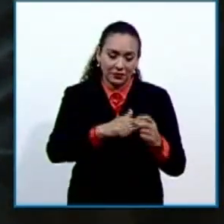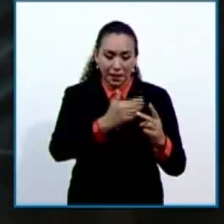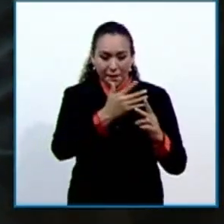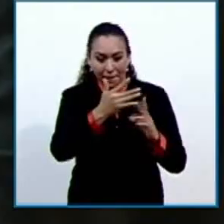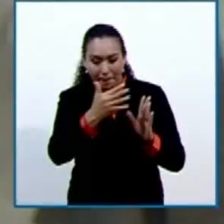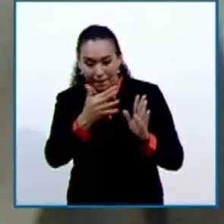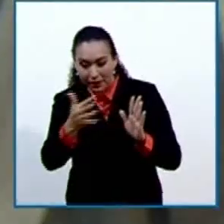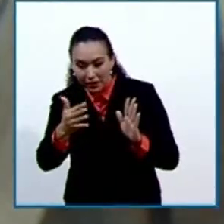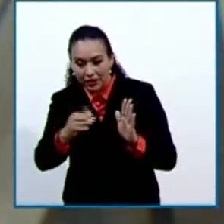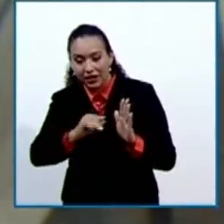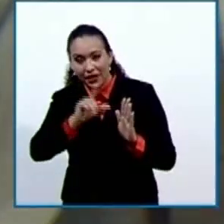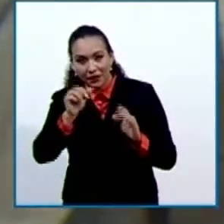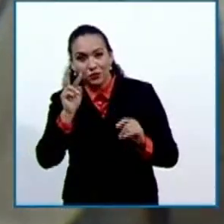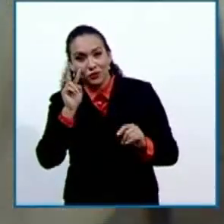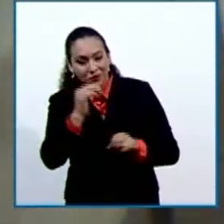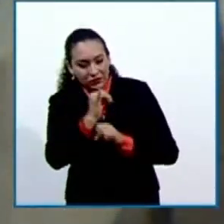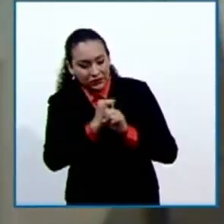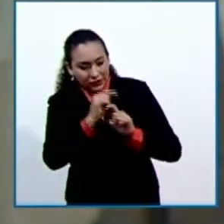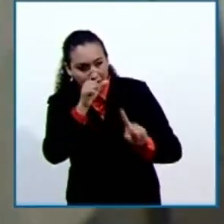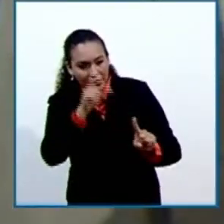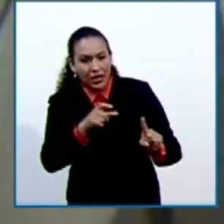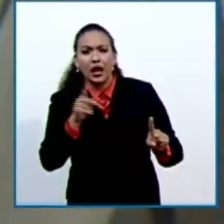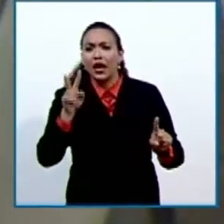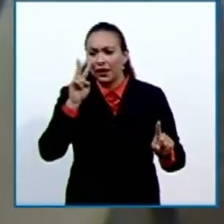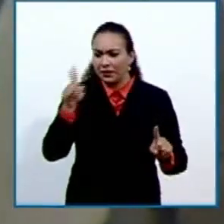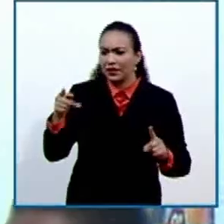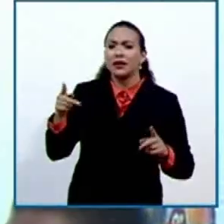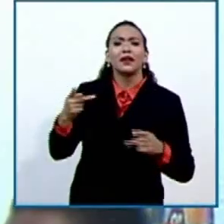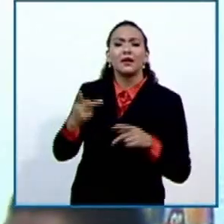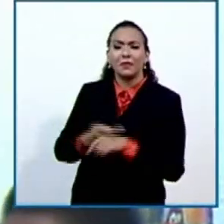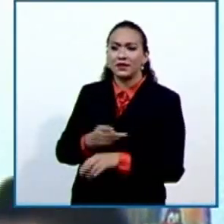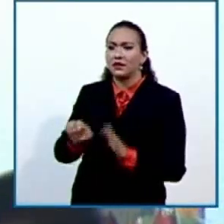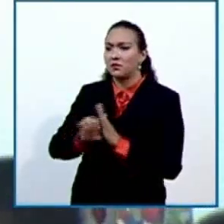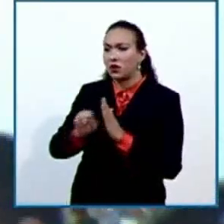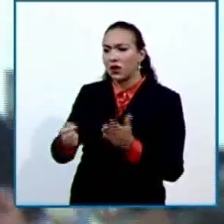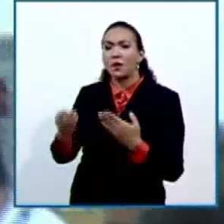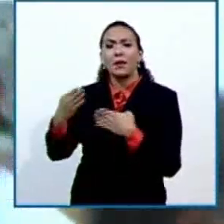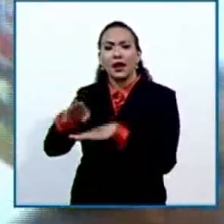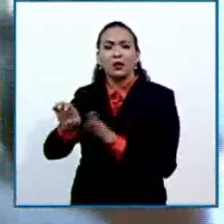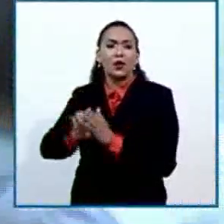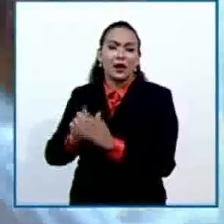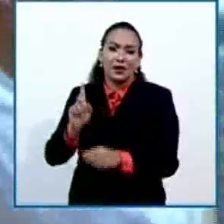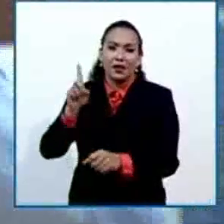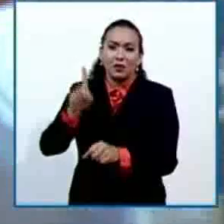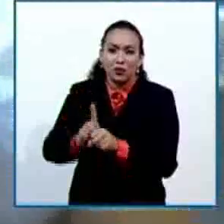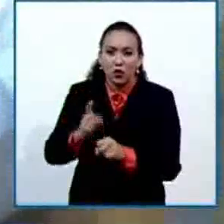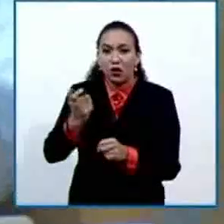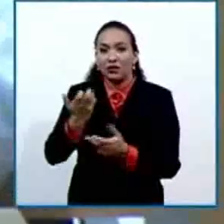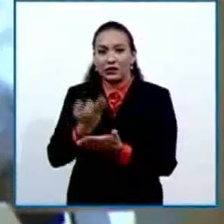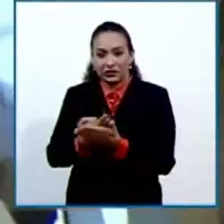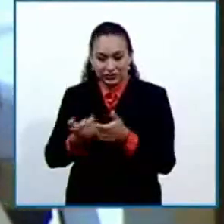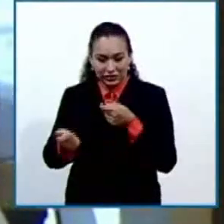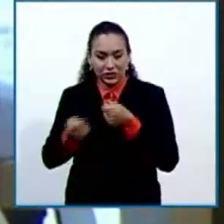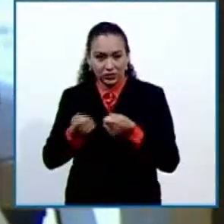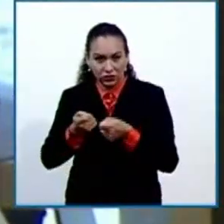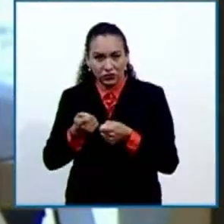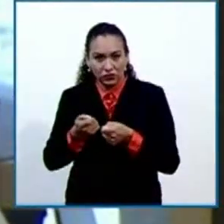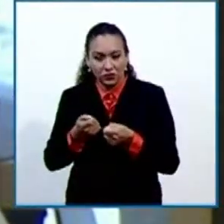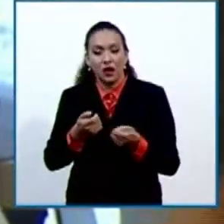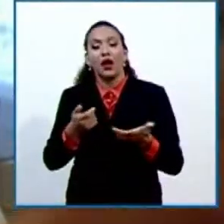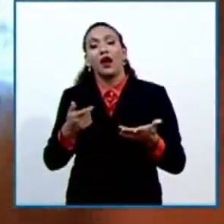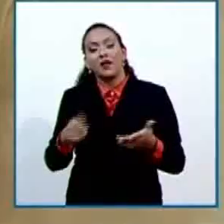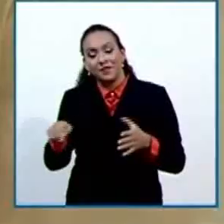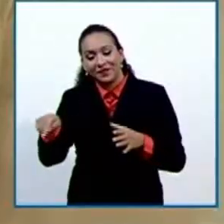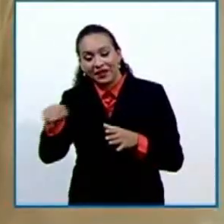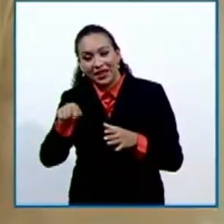que la exime o eximente para las instituciones de crédito de constituir depósitos o finanzas de algún procedimiento